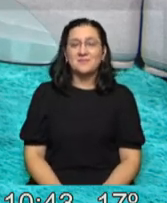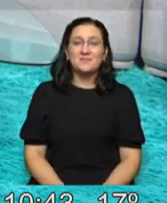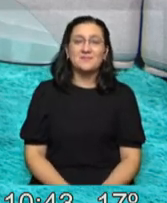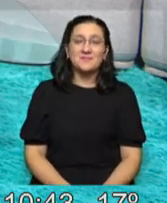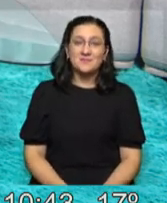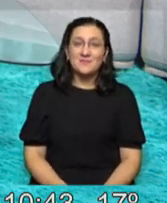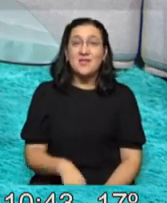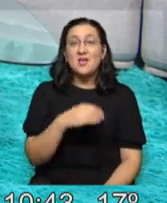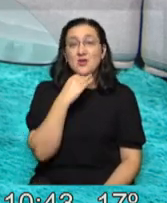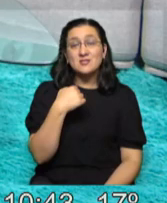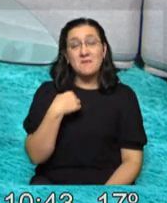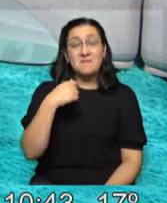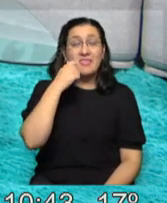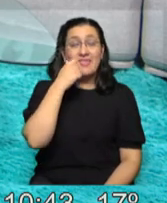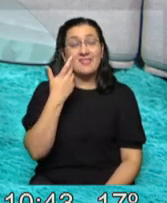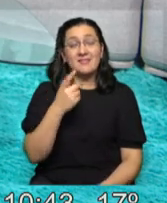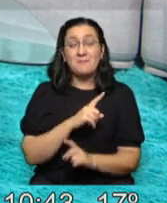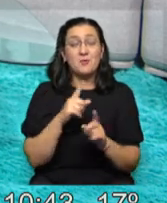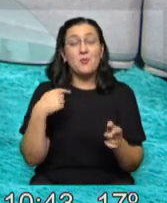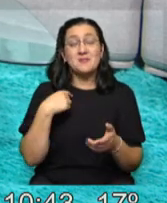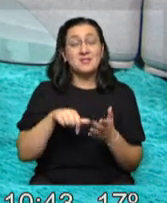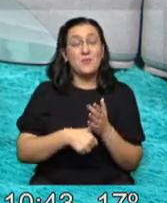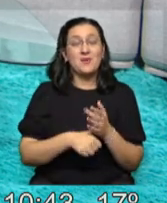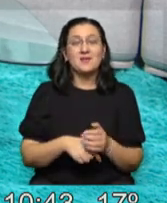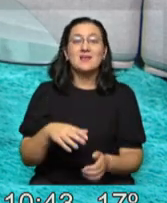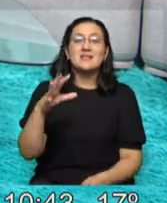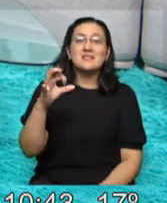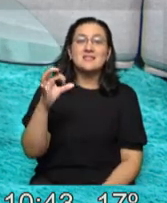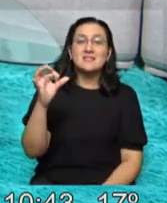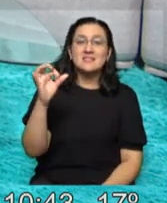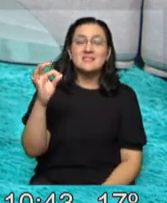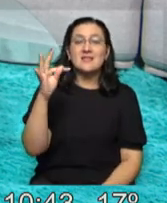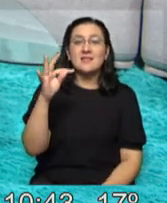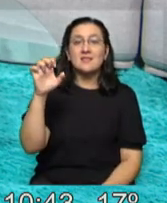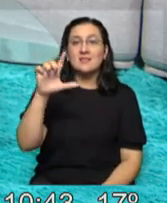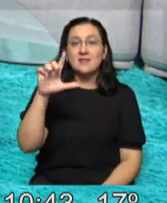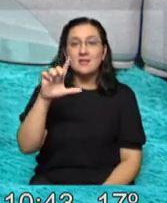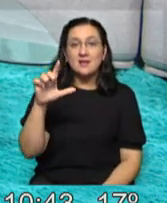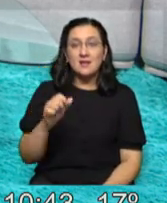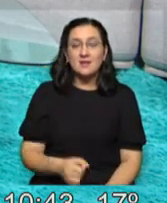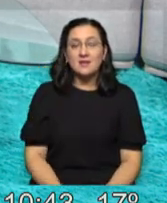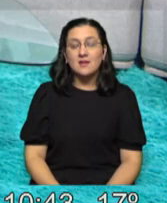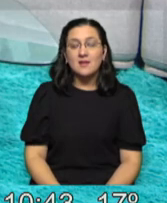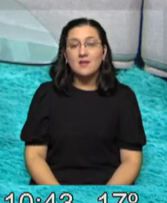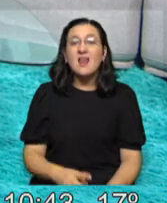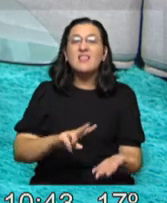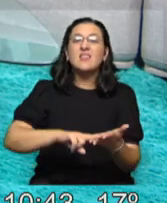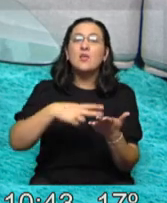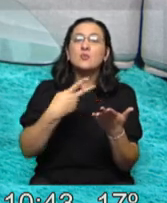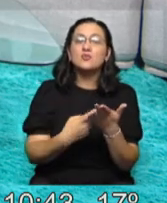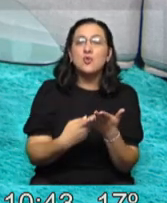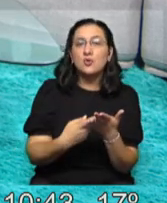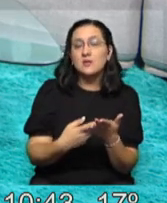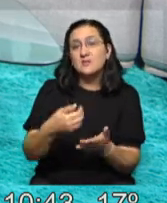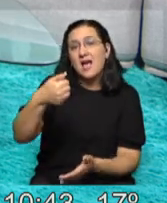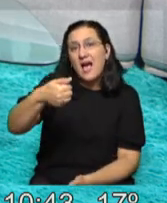No sé ni edad, voy a saber la cédula. Por favor. Still, esto se puede traducir como aún. Es un documental